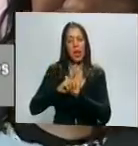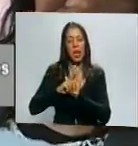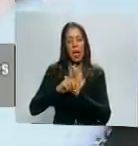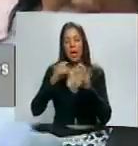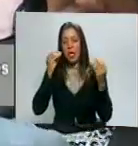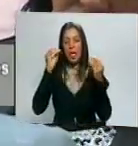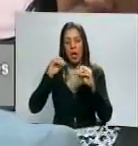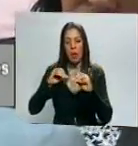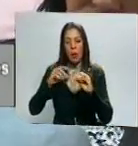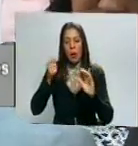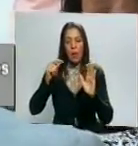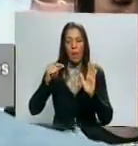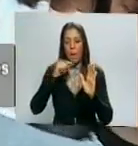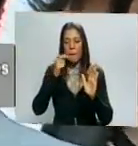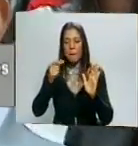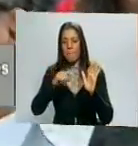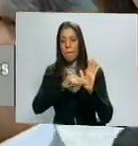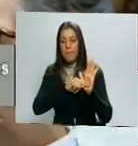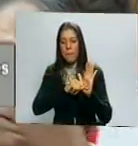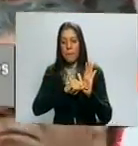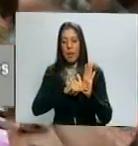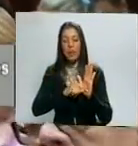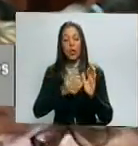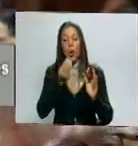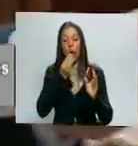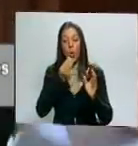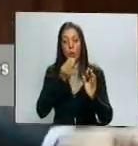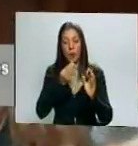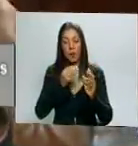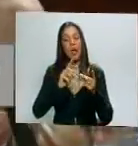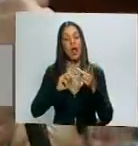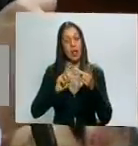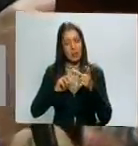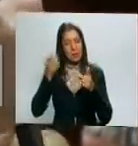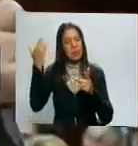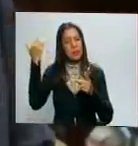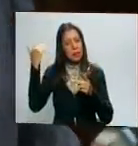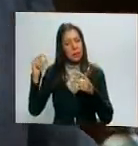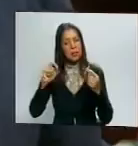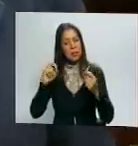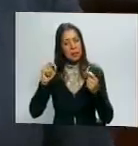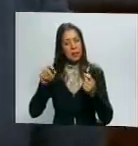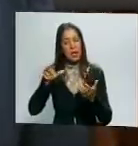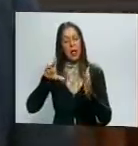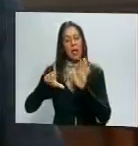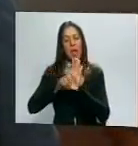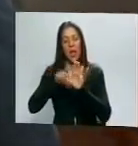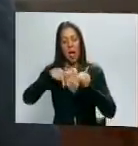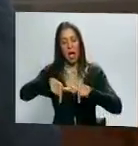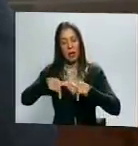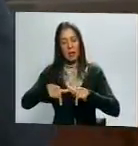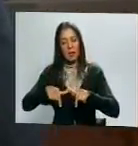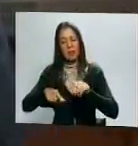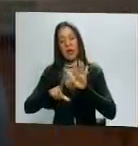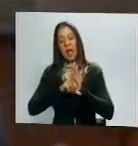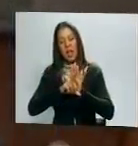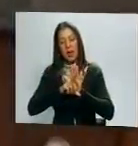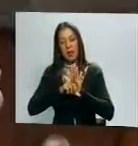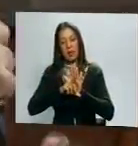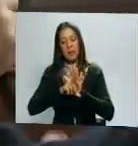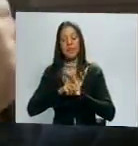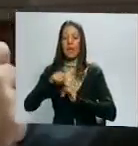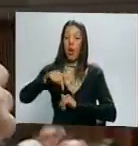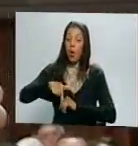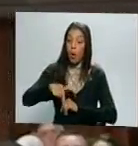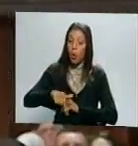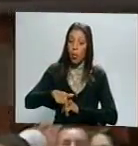ley constitucional de precios acordados. Fue la segunda de las leyes que trajo el presidente que aprobamos acá. Estamos